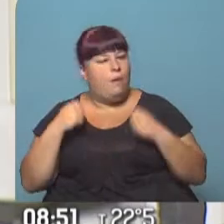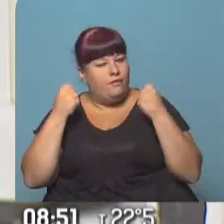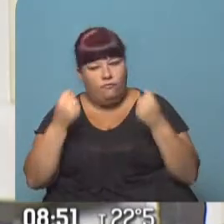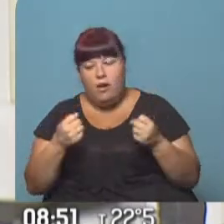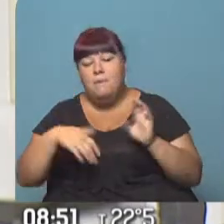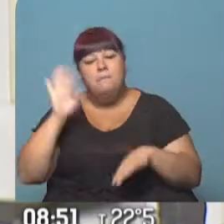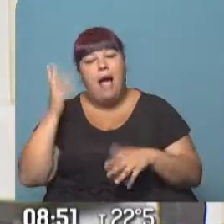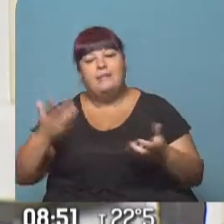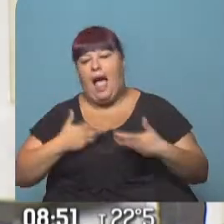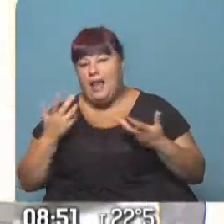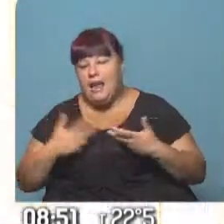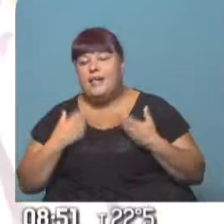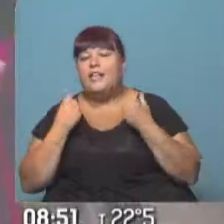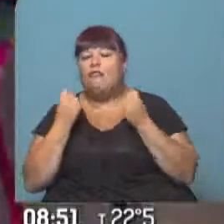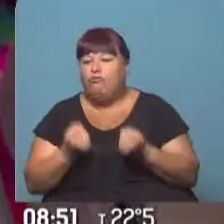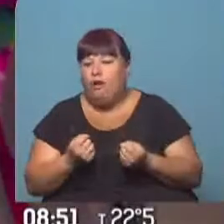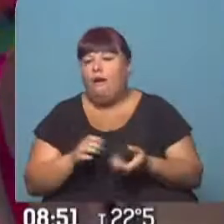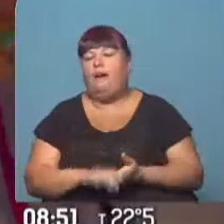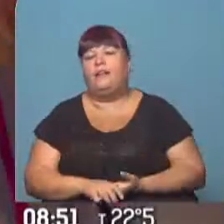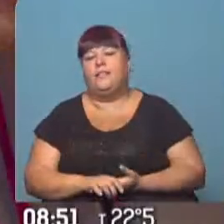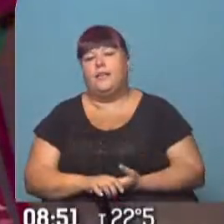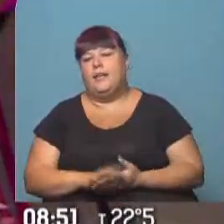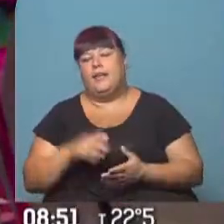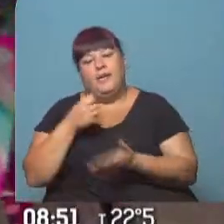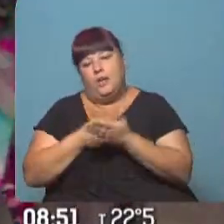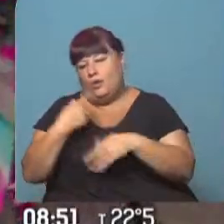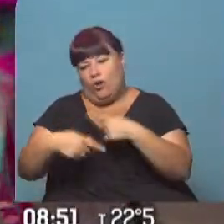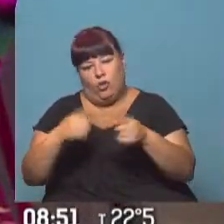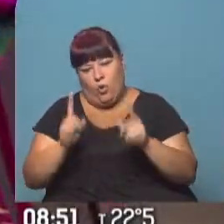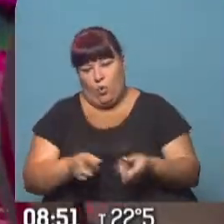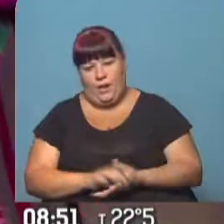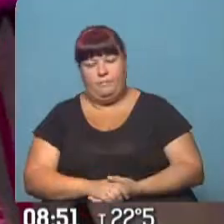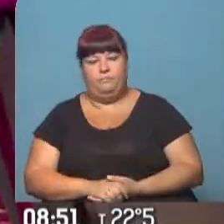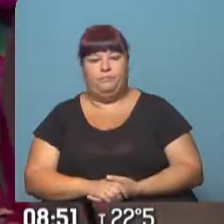hay que ponerle sobre todo alegría y fuerzas y salir adelante.